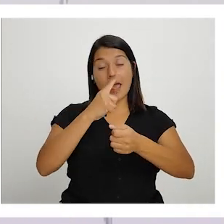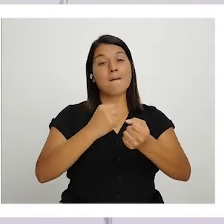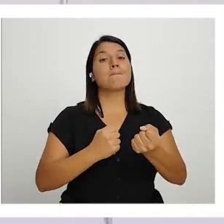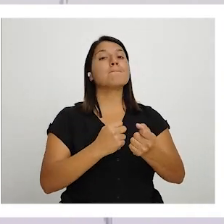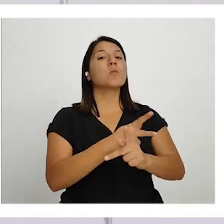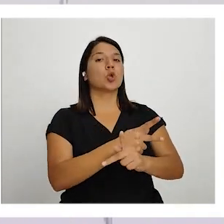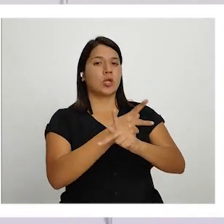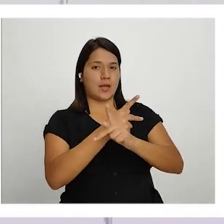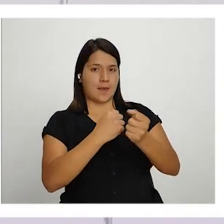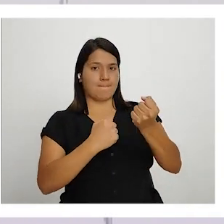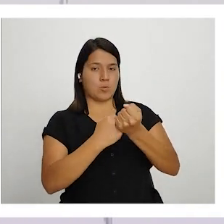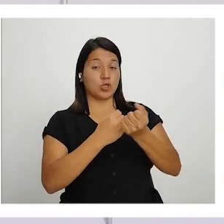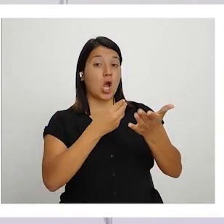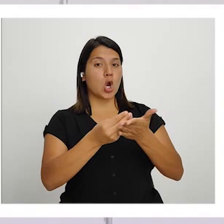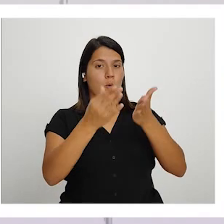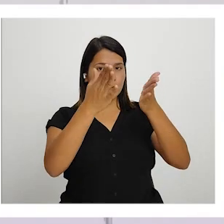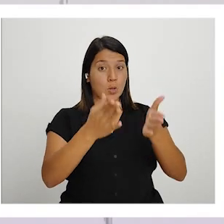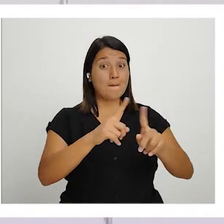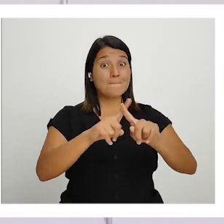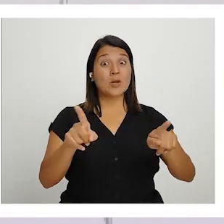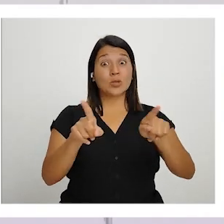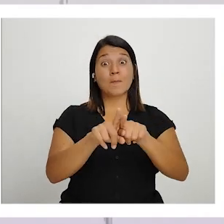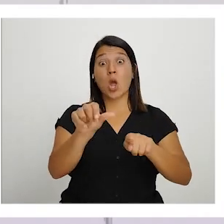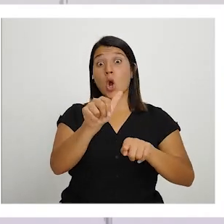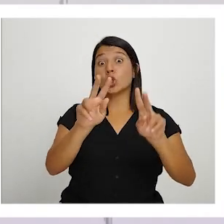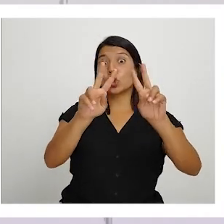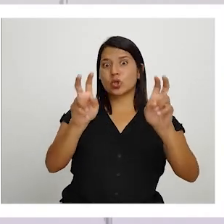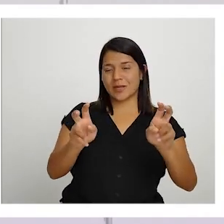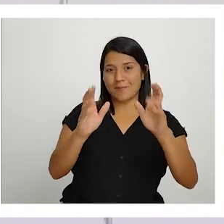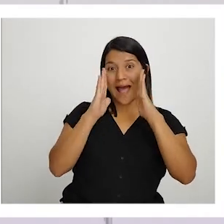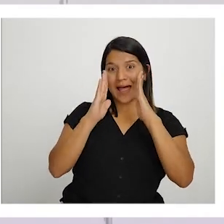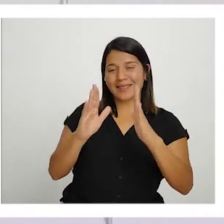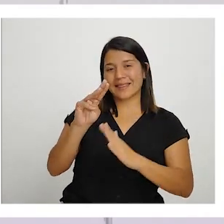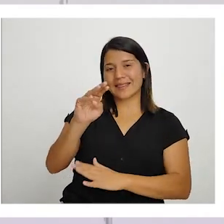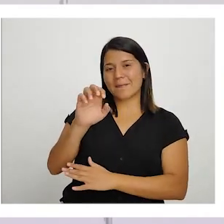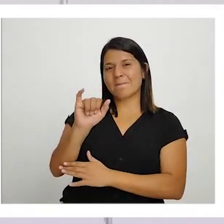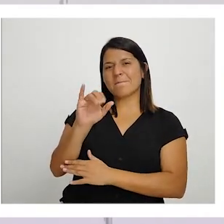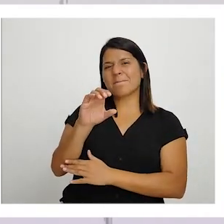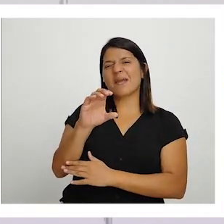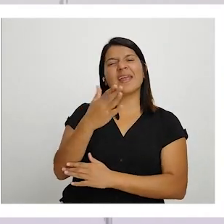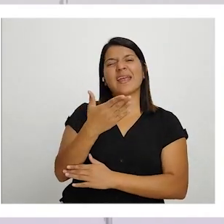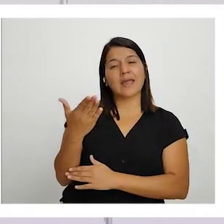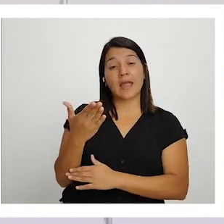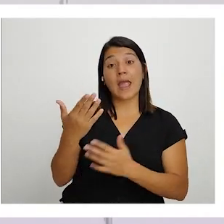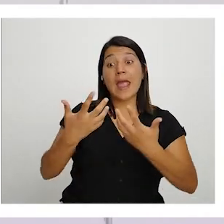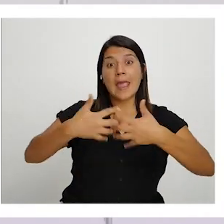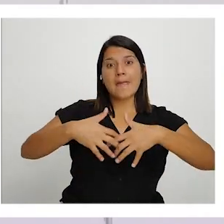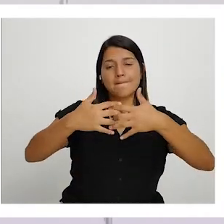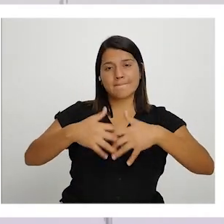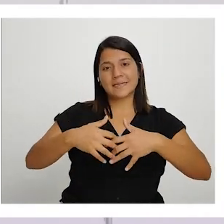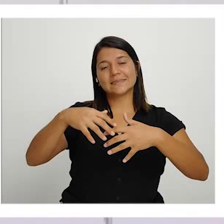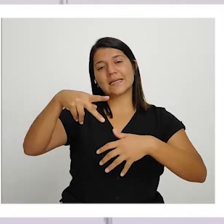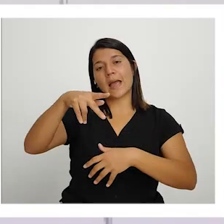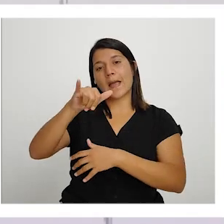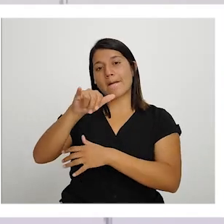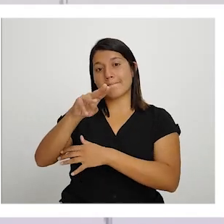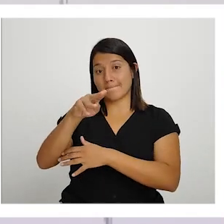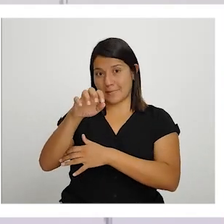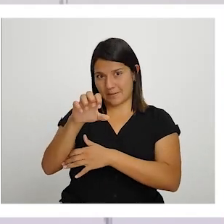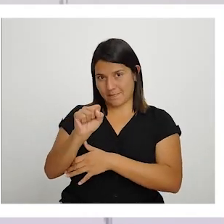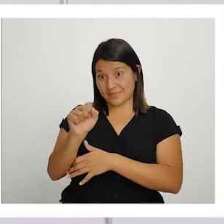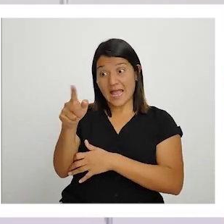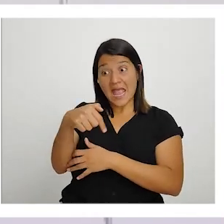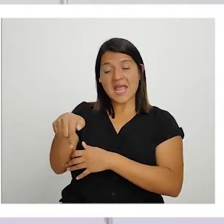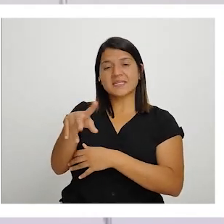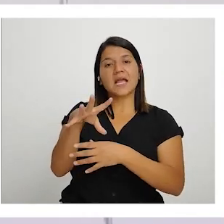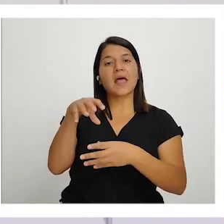muy importante que toca el Ministerio de Economía, el MEIC, es las pymes, las pequeñas, medianas y microempresas también, que forman